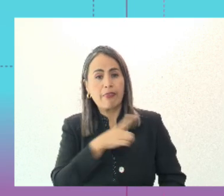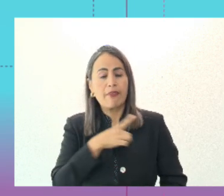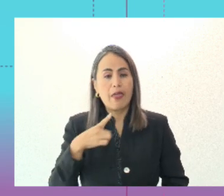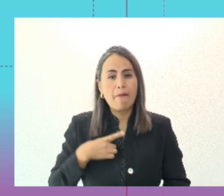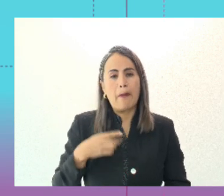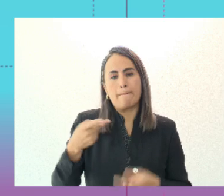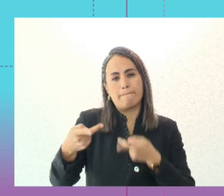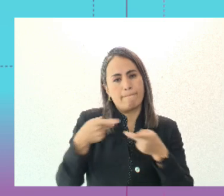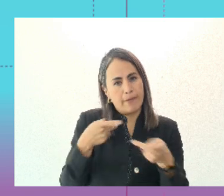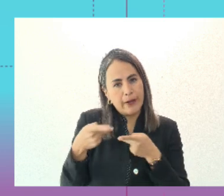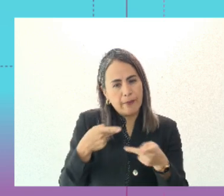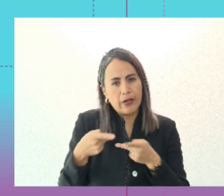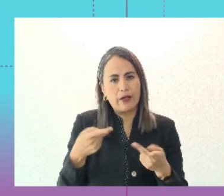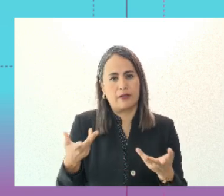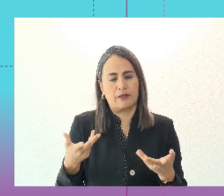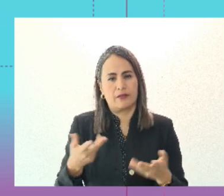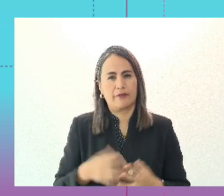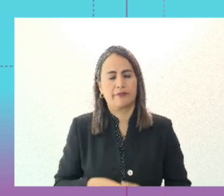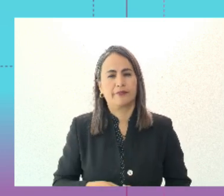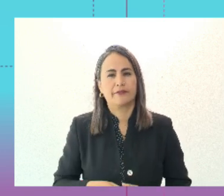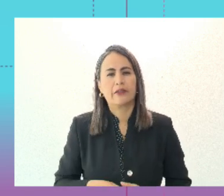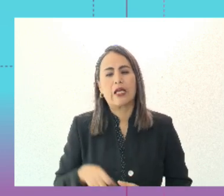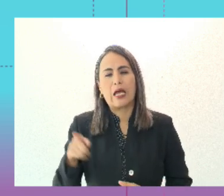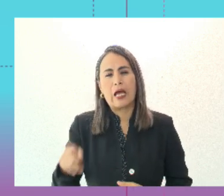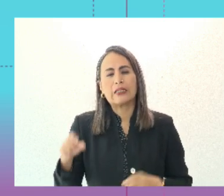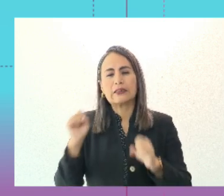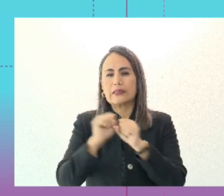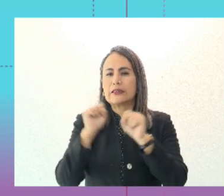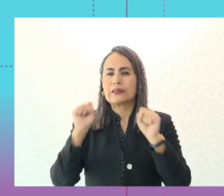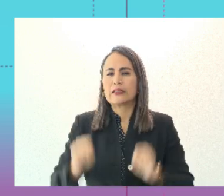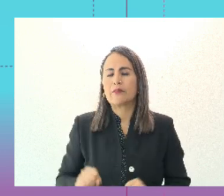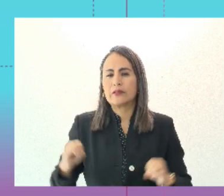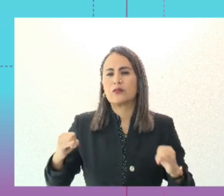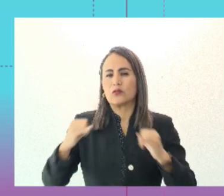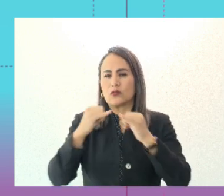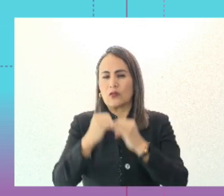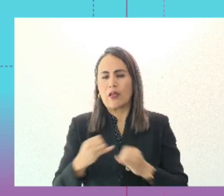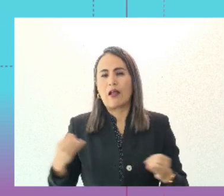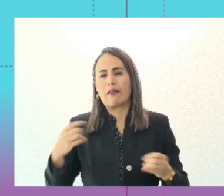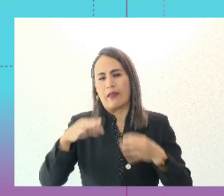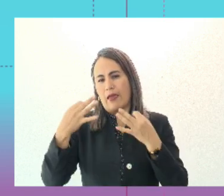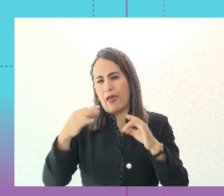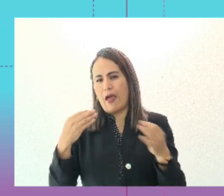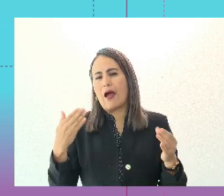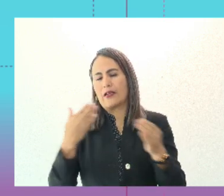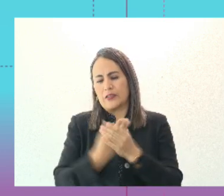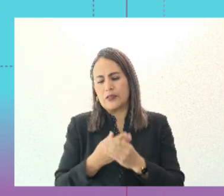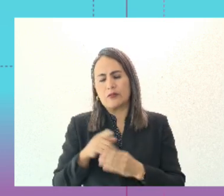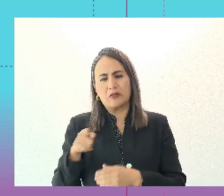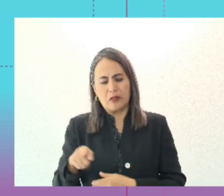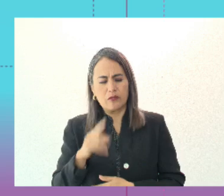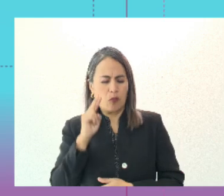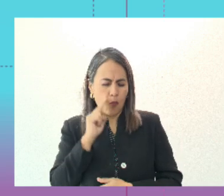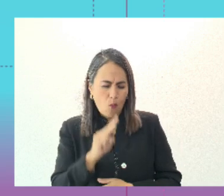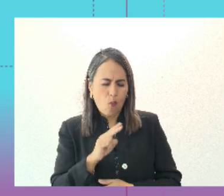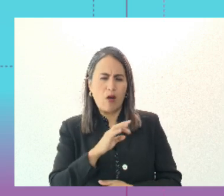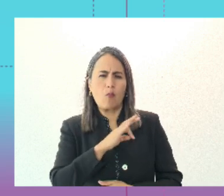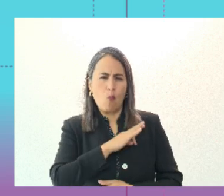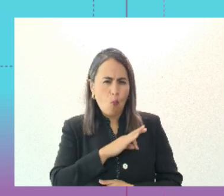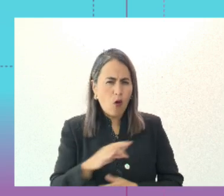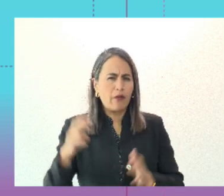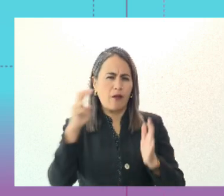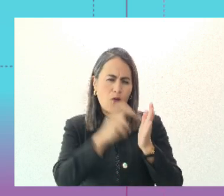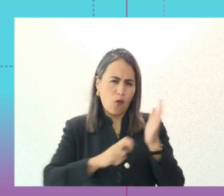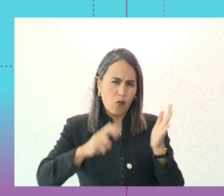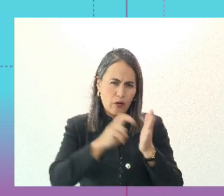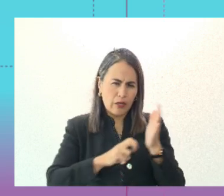Y entonces, bueno, pues nos permite evaluar nuestro sistema institucional de archivos y establecer los mecanismos de mejora. Nosotros hoy en día en